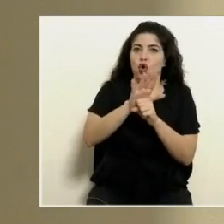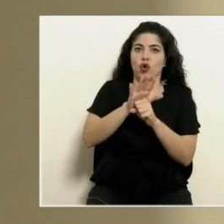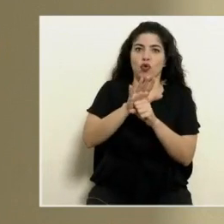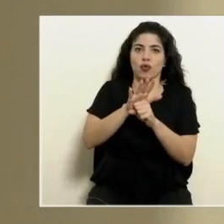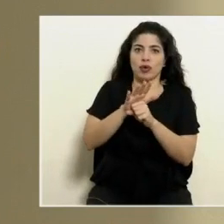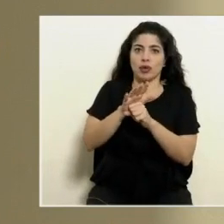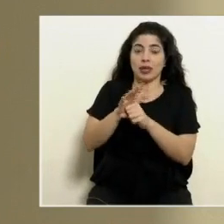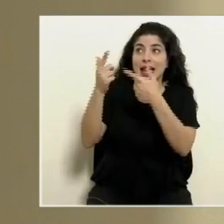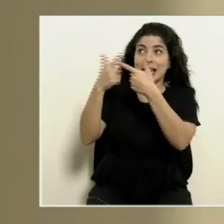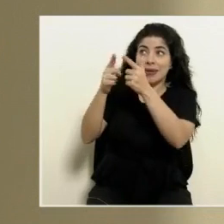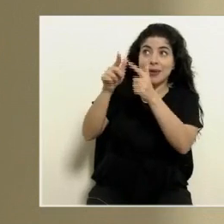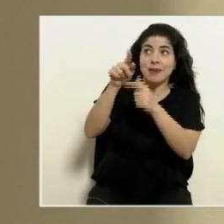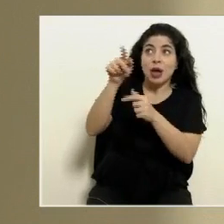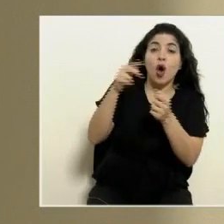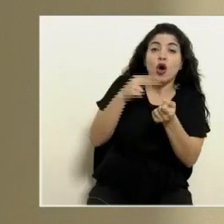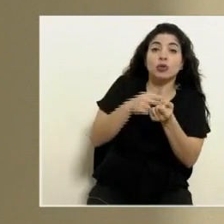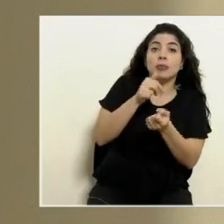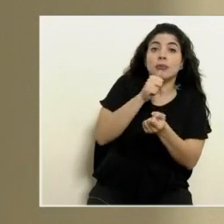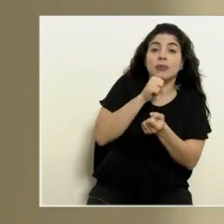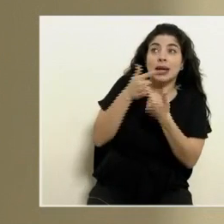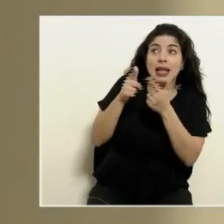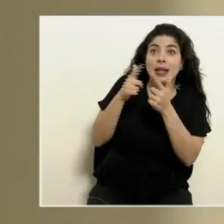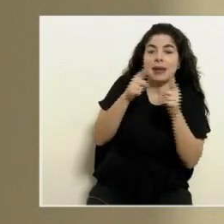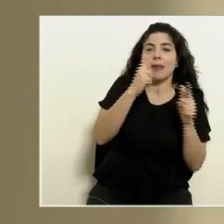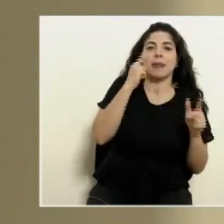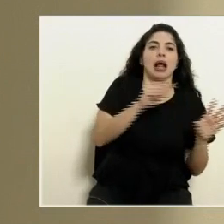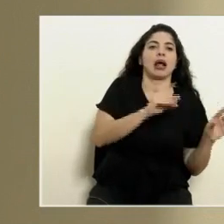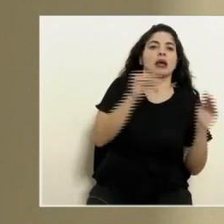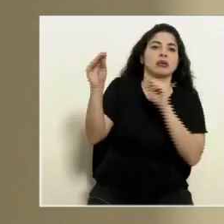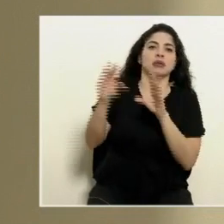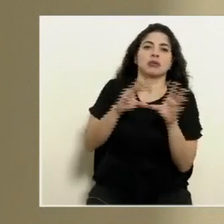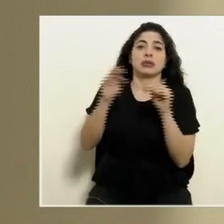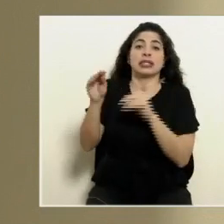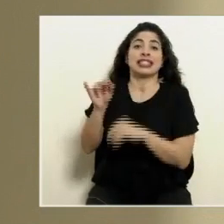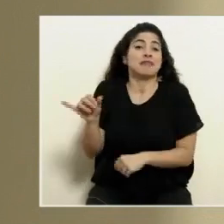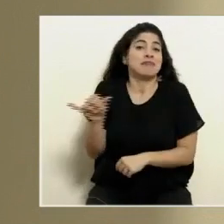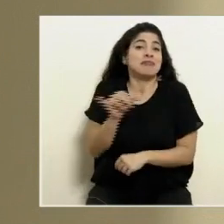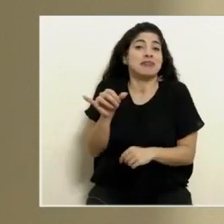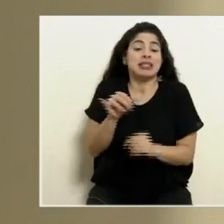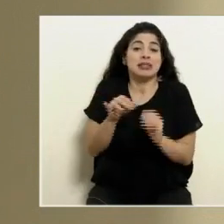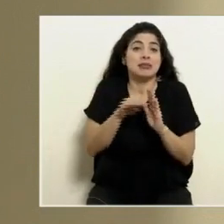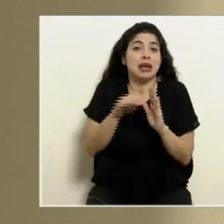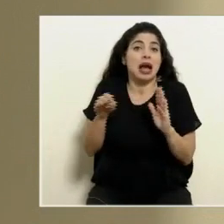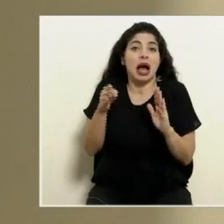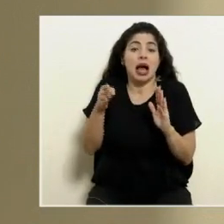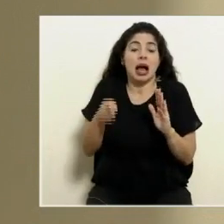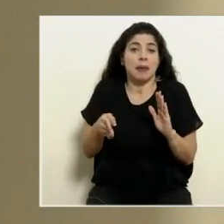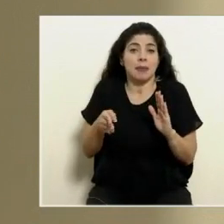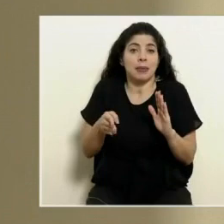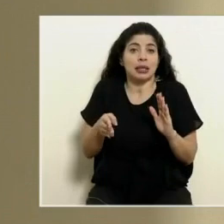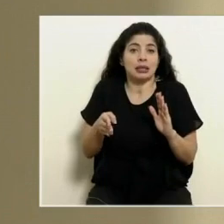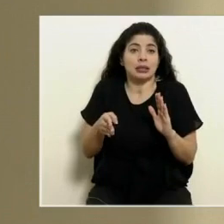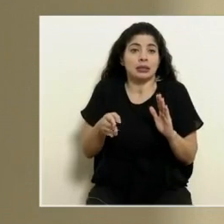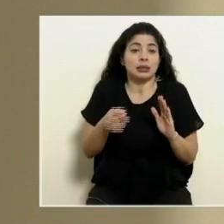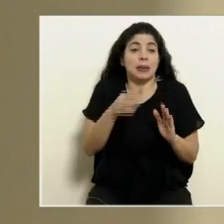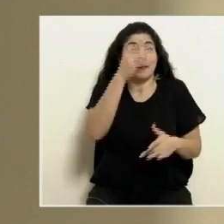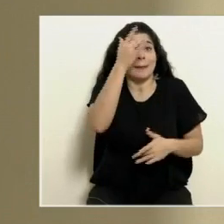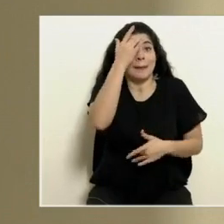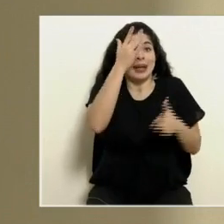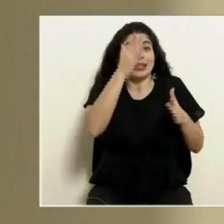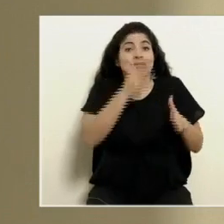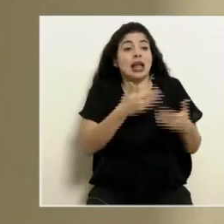disponibles en los hospitales privados. Esa es la misma cantidad de camas que logramos con trasladar